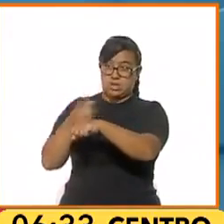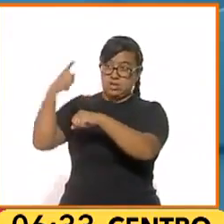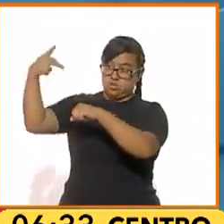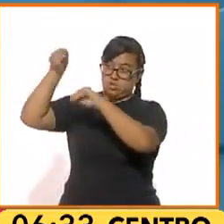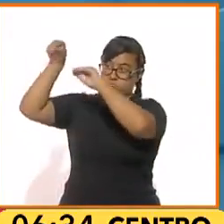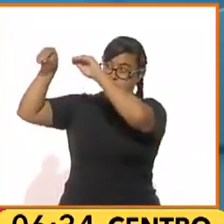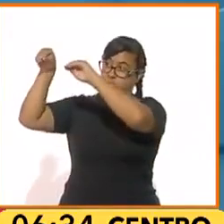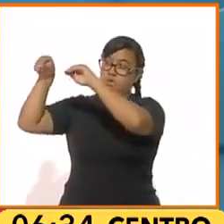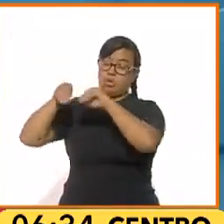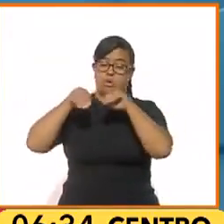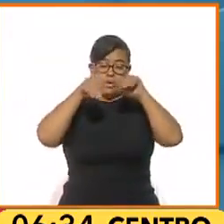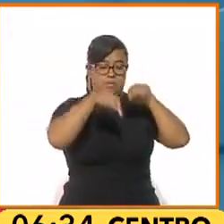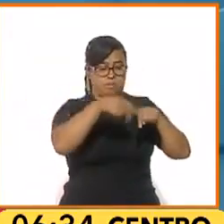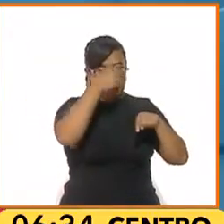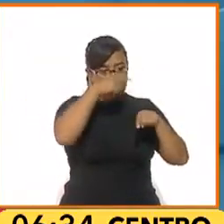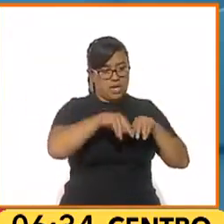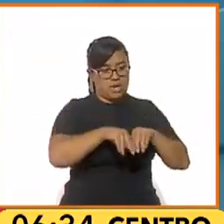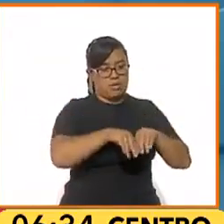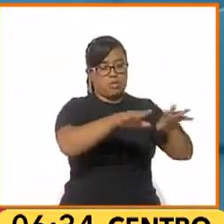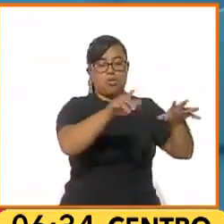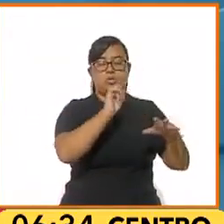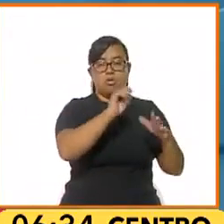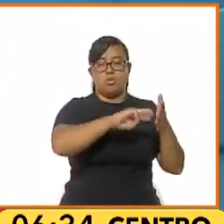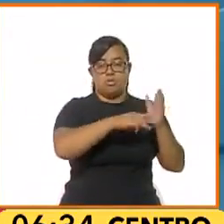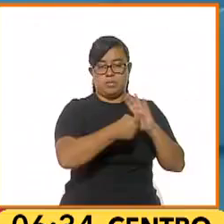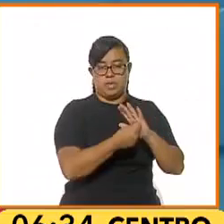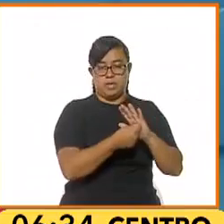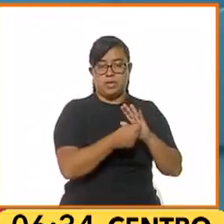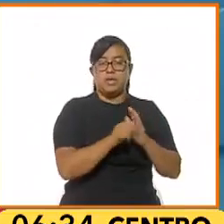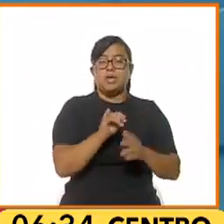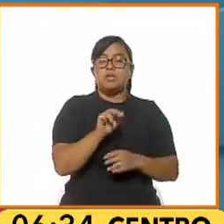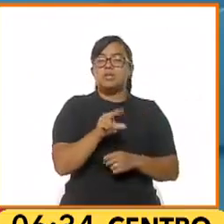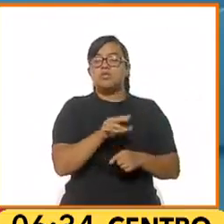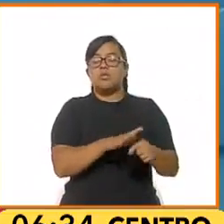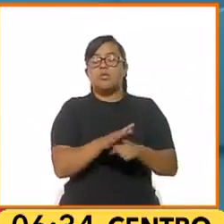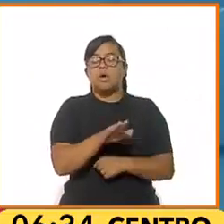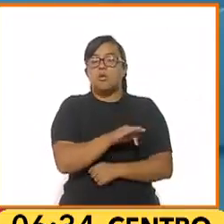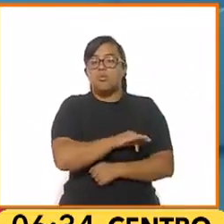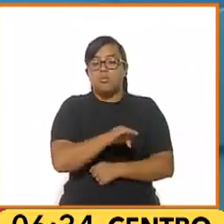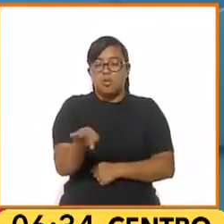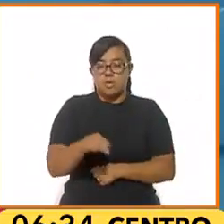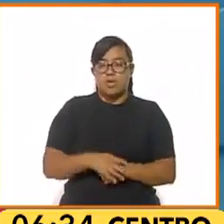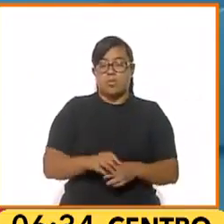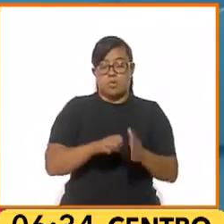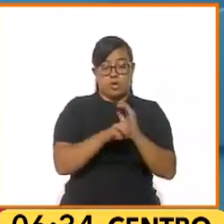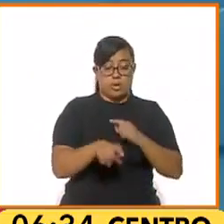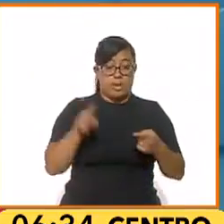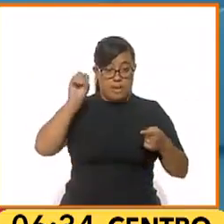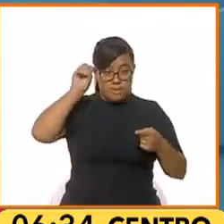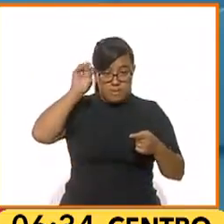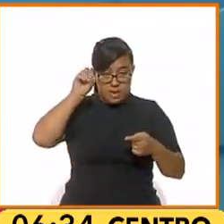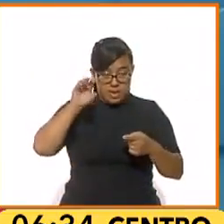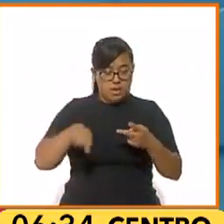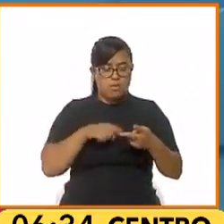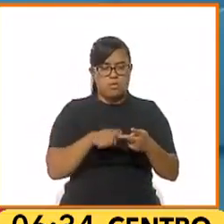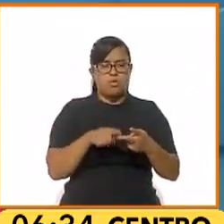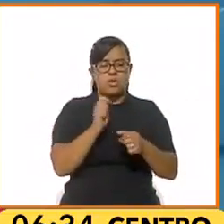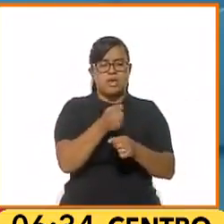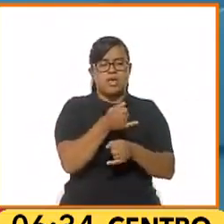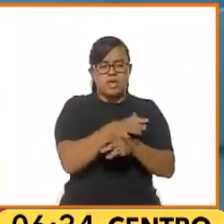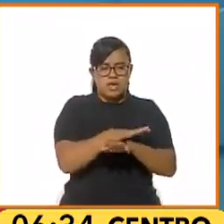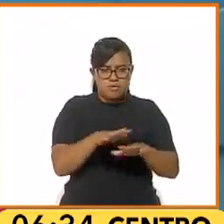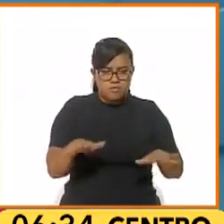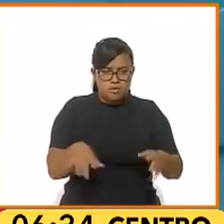como información, siendo en realidad publicidad. O sea, contempla la transmisión en vivo, la cápsula informativa,